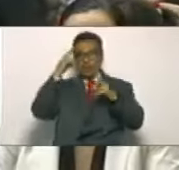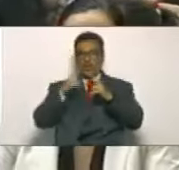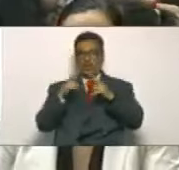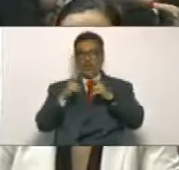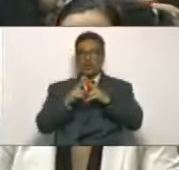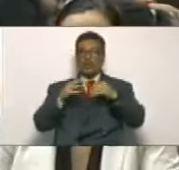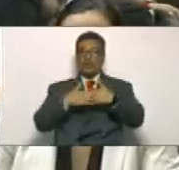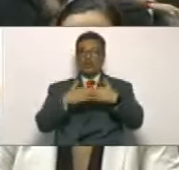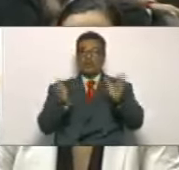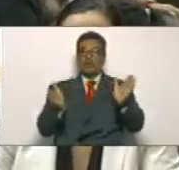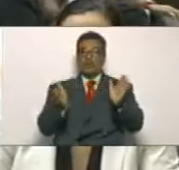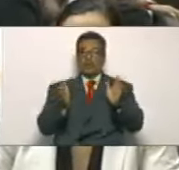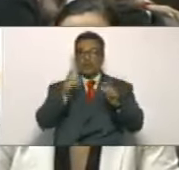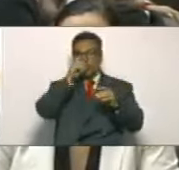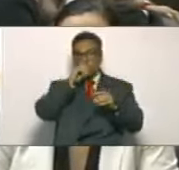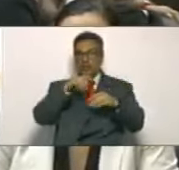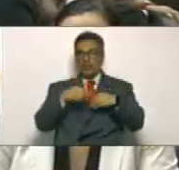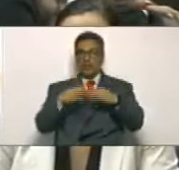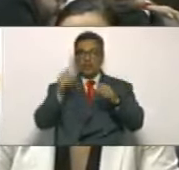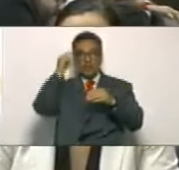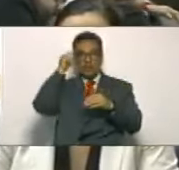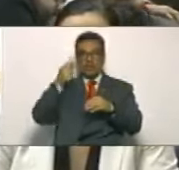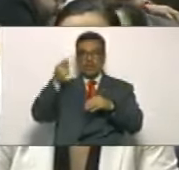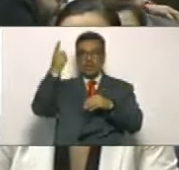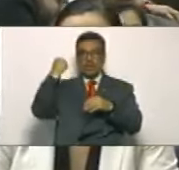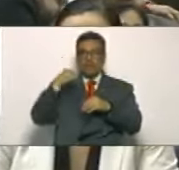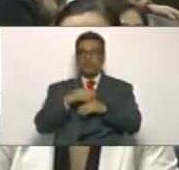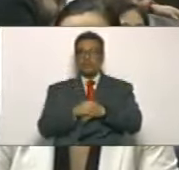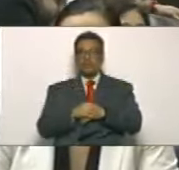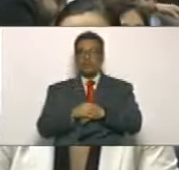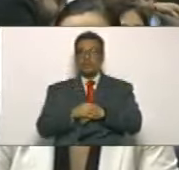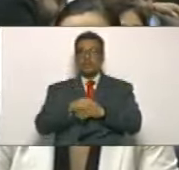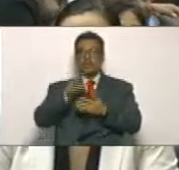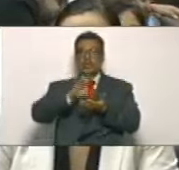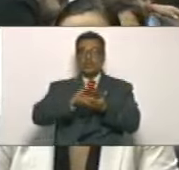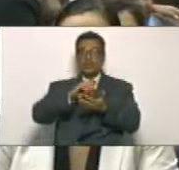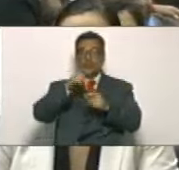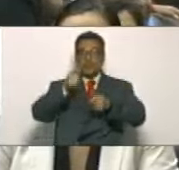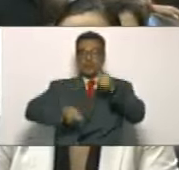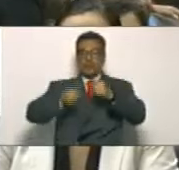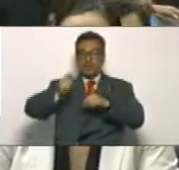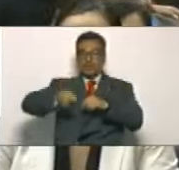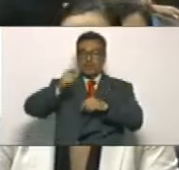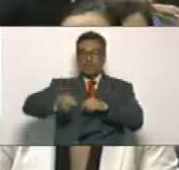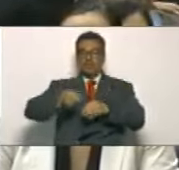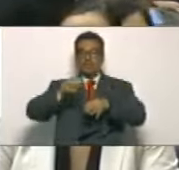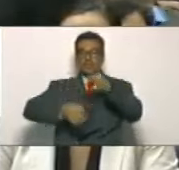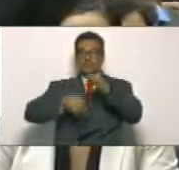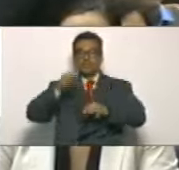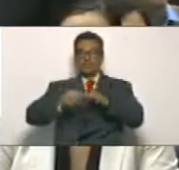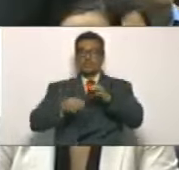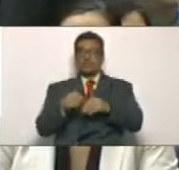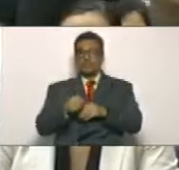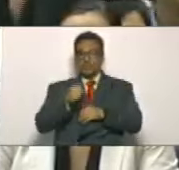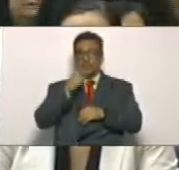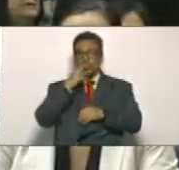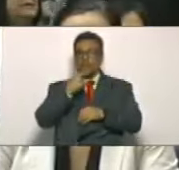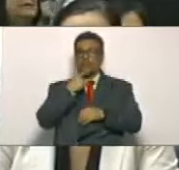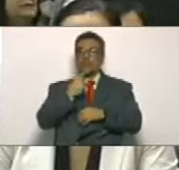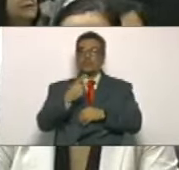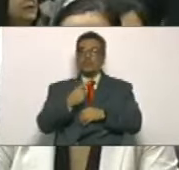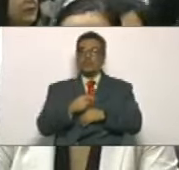la apertura del año judicial que tuvo lugar el día de ayer en la sede del Tribunal Supremo de Justicia, con un excelente